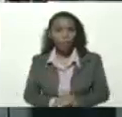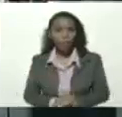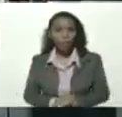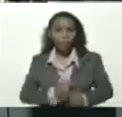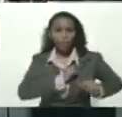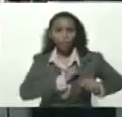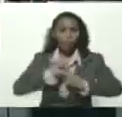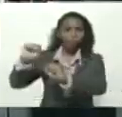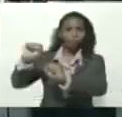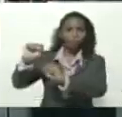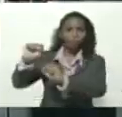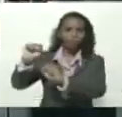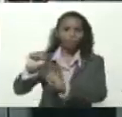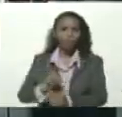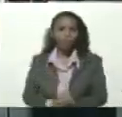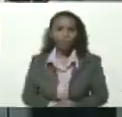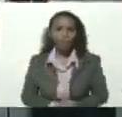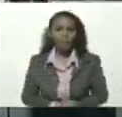repudiar